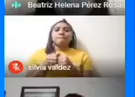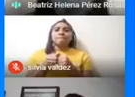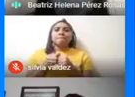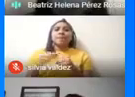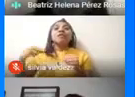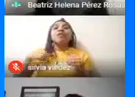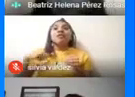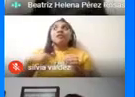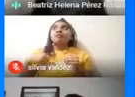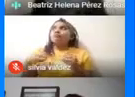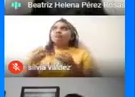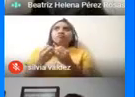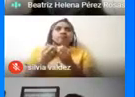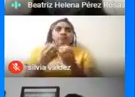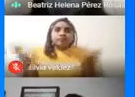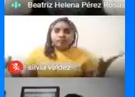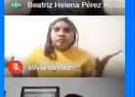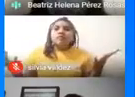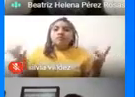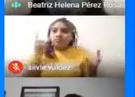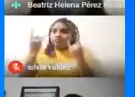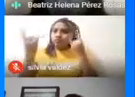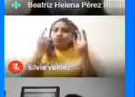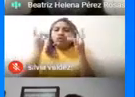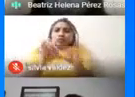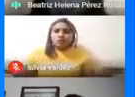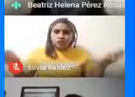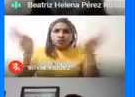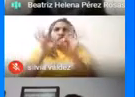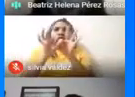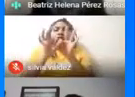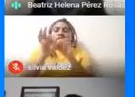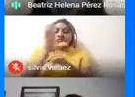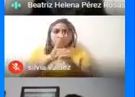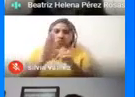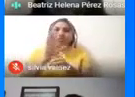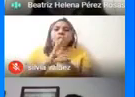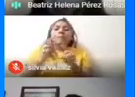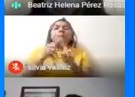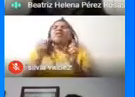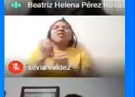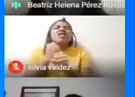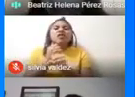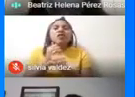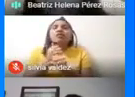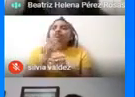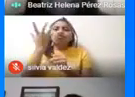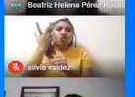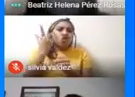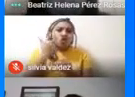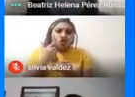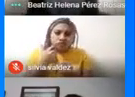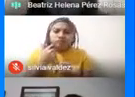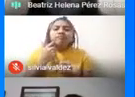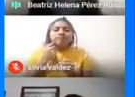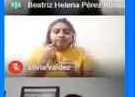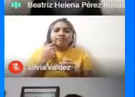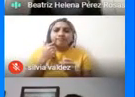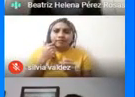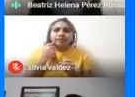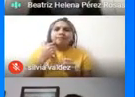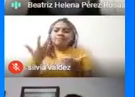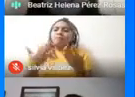Tenemos indudablemente unos atractivos importantes como ciudad, pero trabajamos día con día en cada